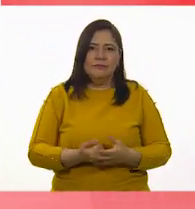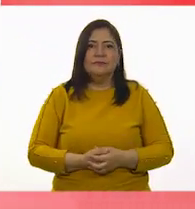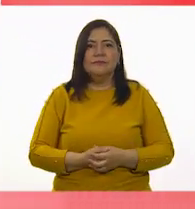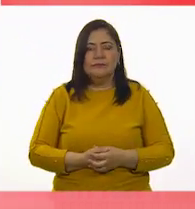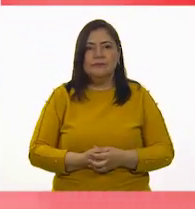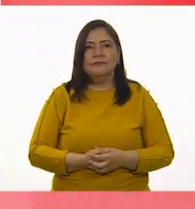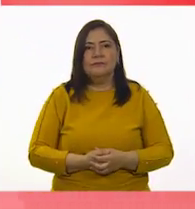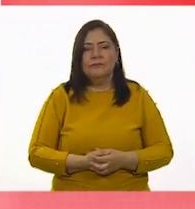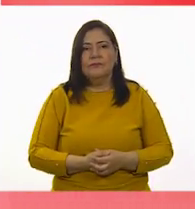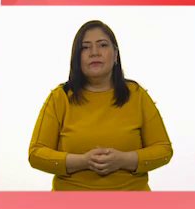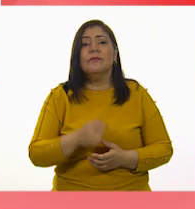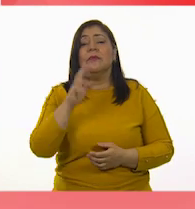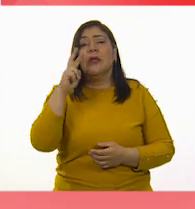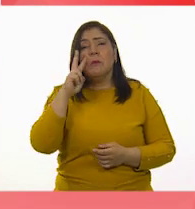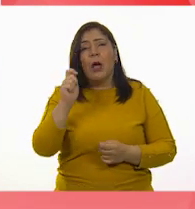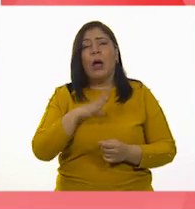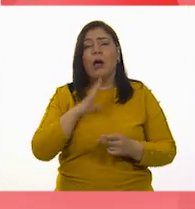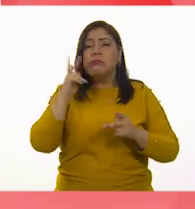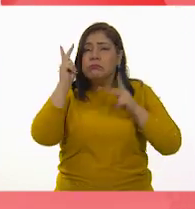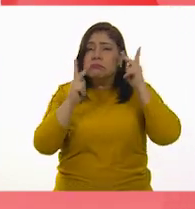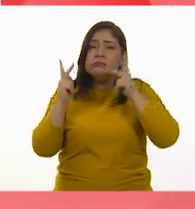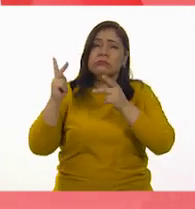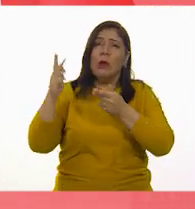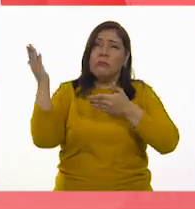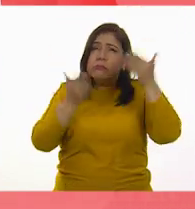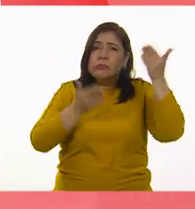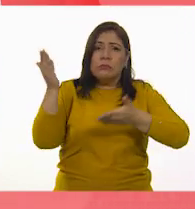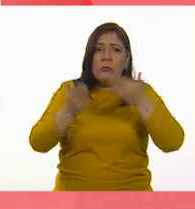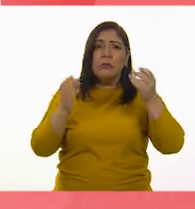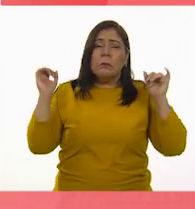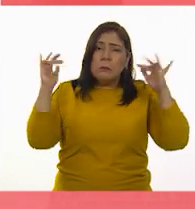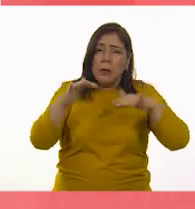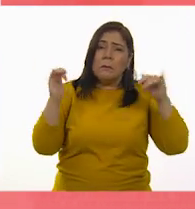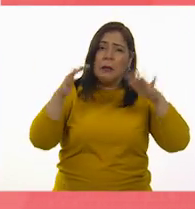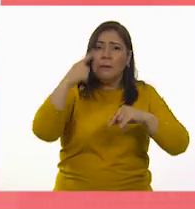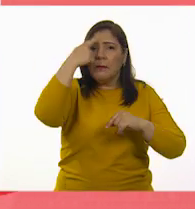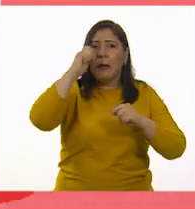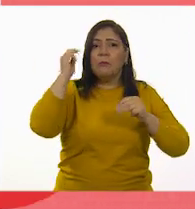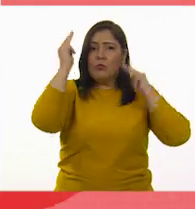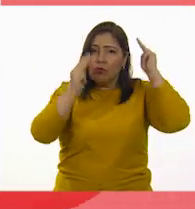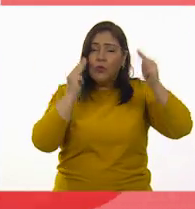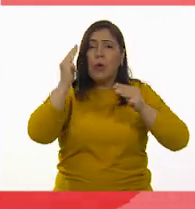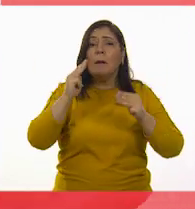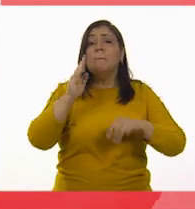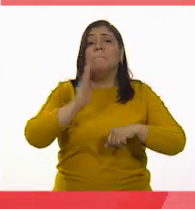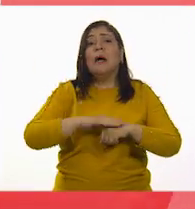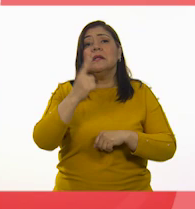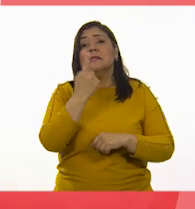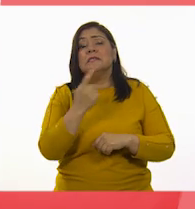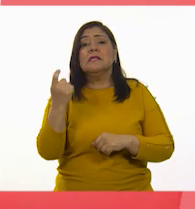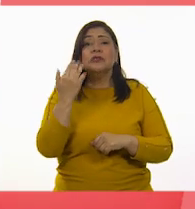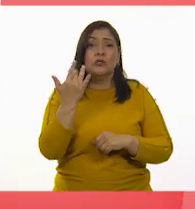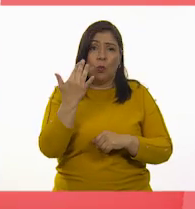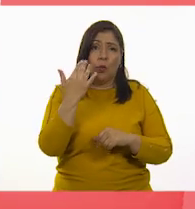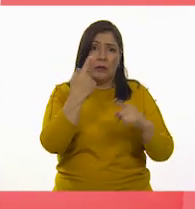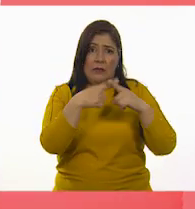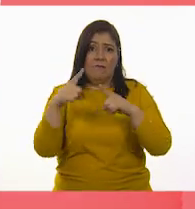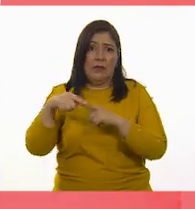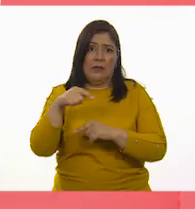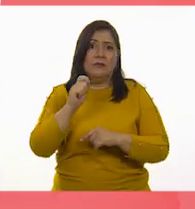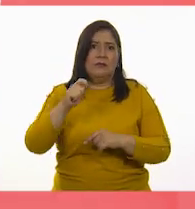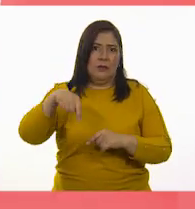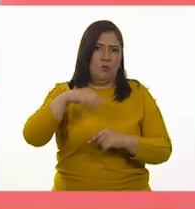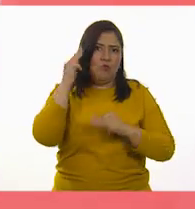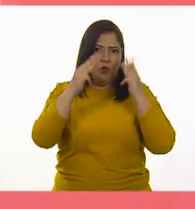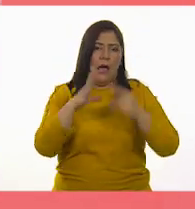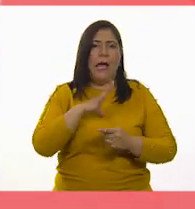Prueba de ello son las millones de visitas que reciben sus museos año con año. En toda la ciudad hay más de 150, eso es un verdadero récord. Y